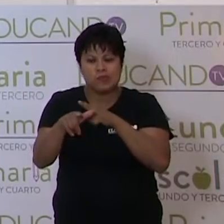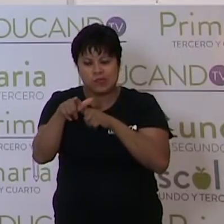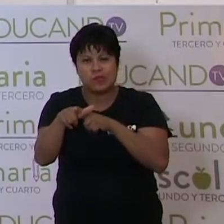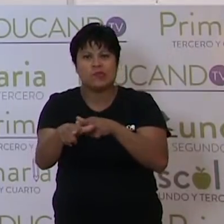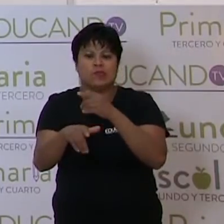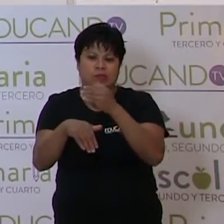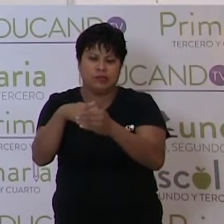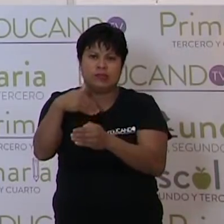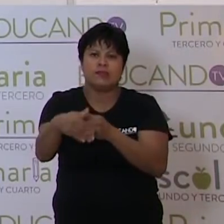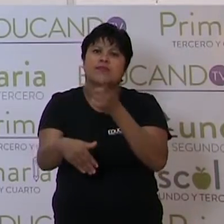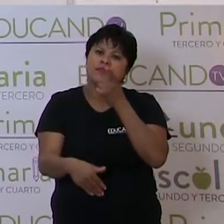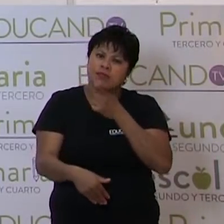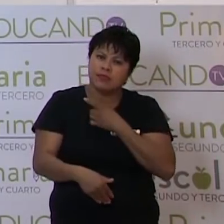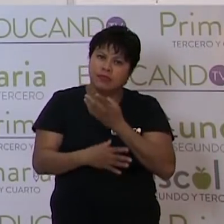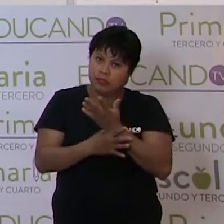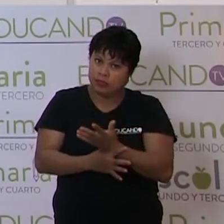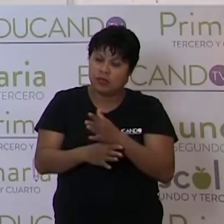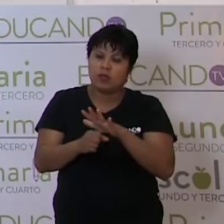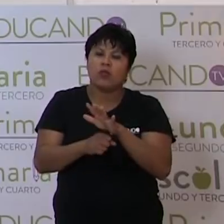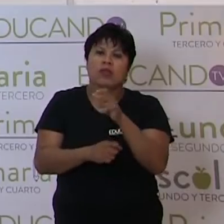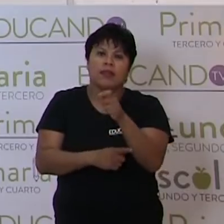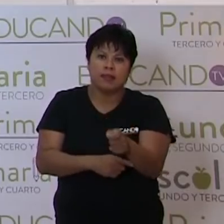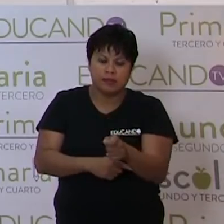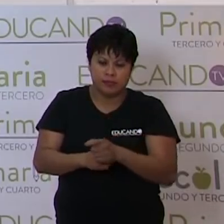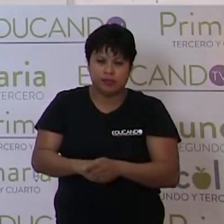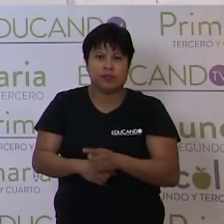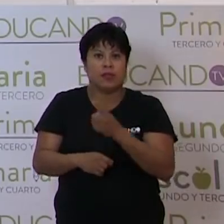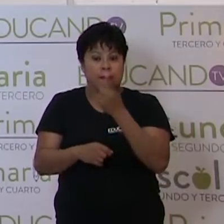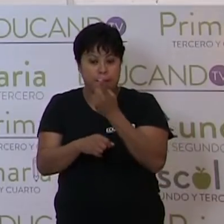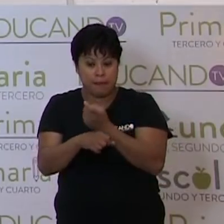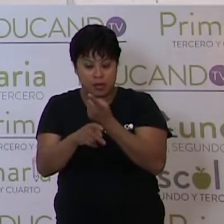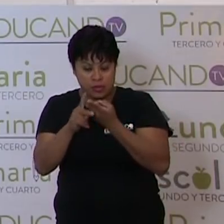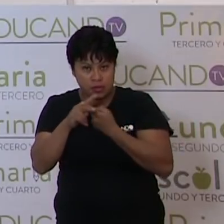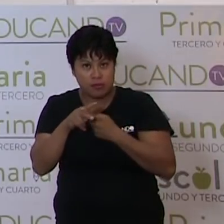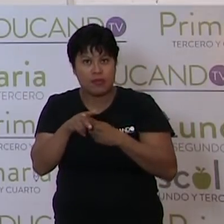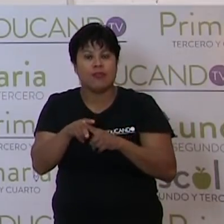que me digan cuáles son entonces. En principio,